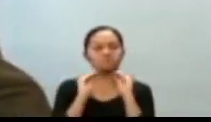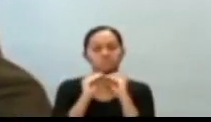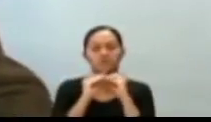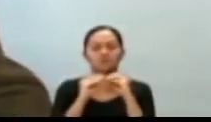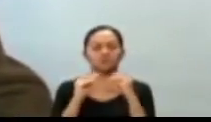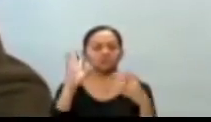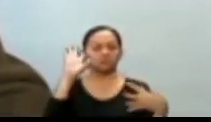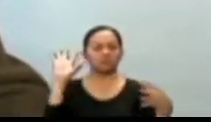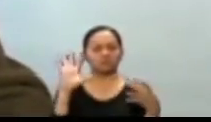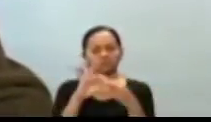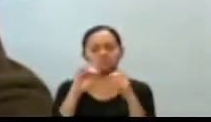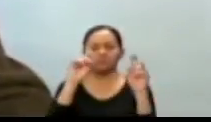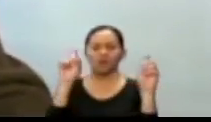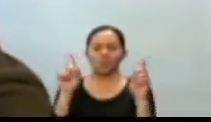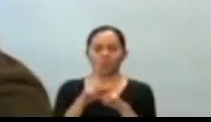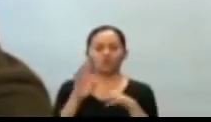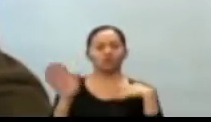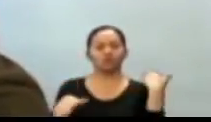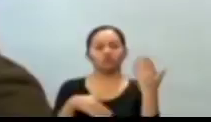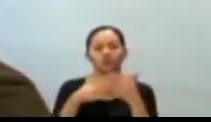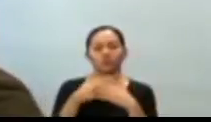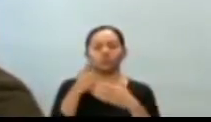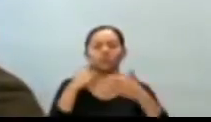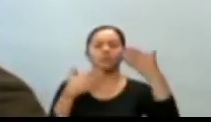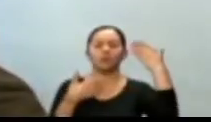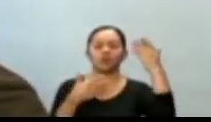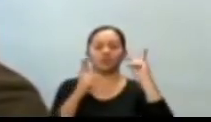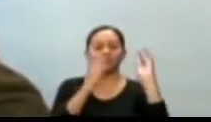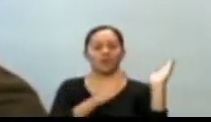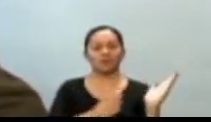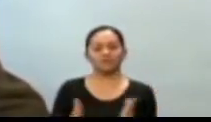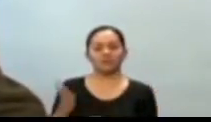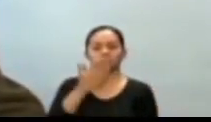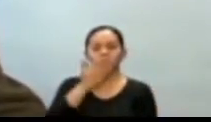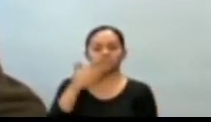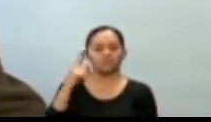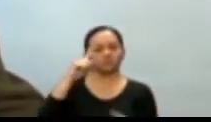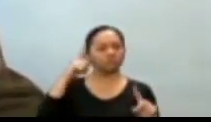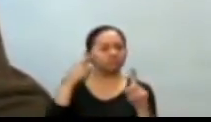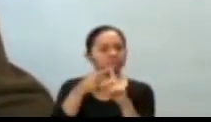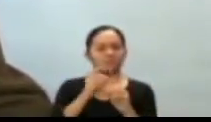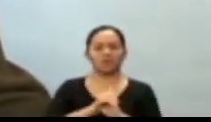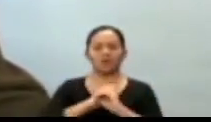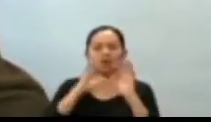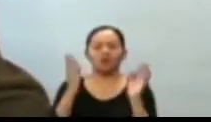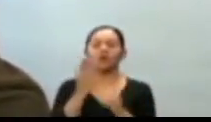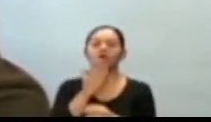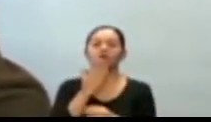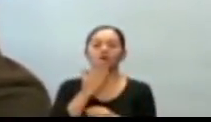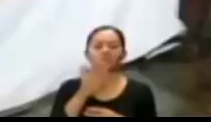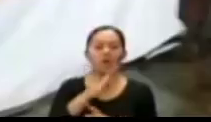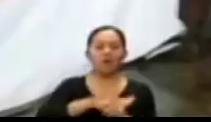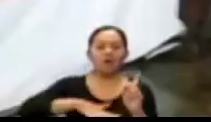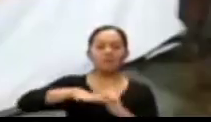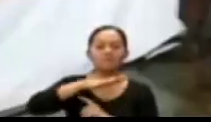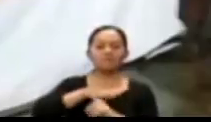mucho más coherente alrededor de una política de planificación que determina claramente cuáles son los